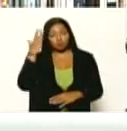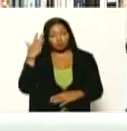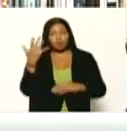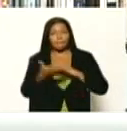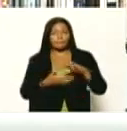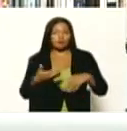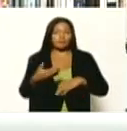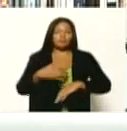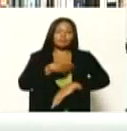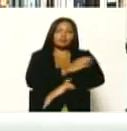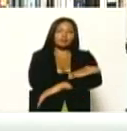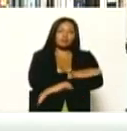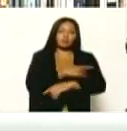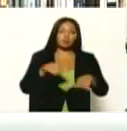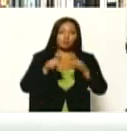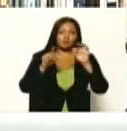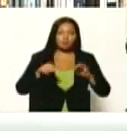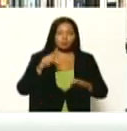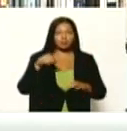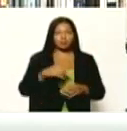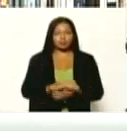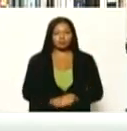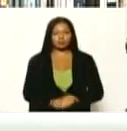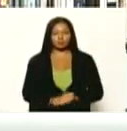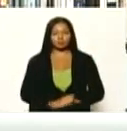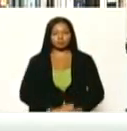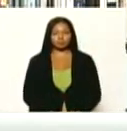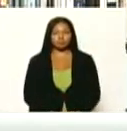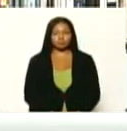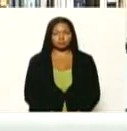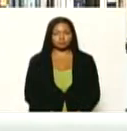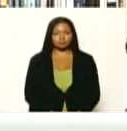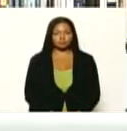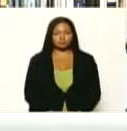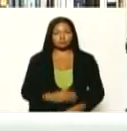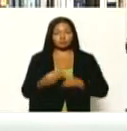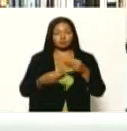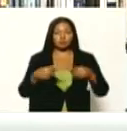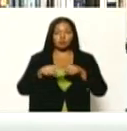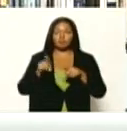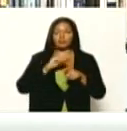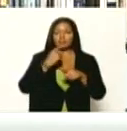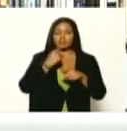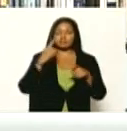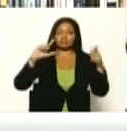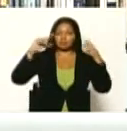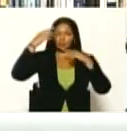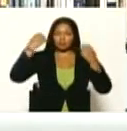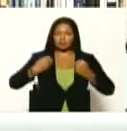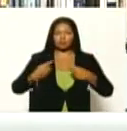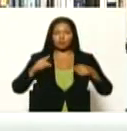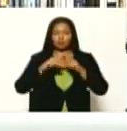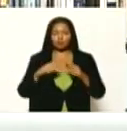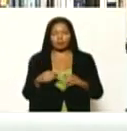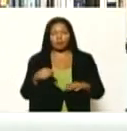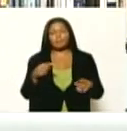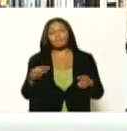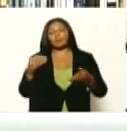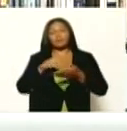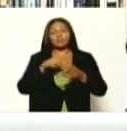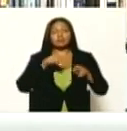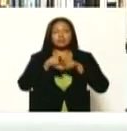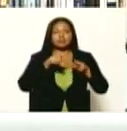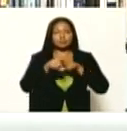de derecha y mercenarios que se hacen pasar por chavistas para meter casquillos.